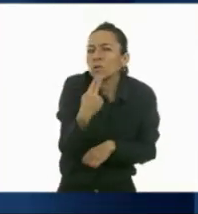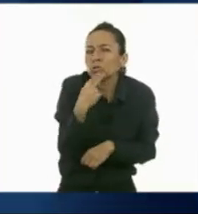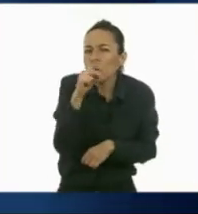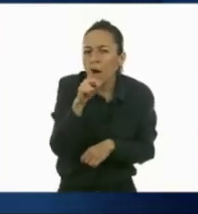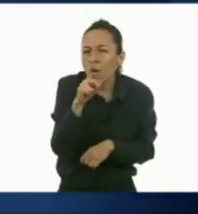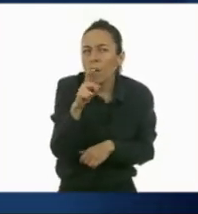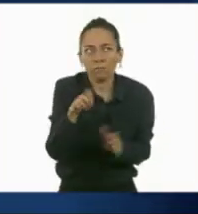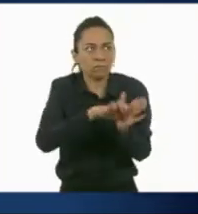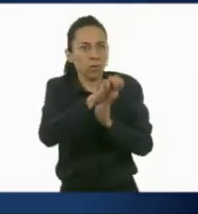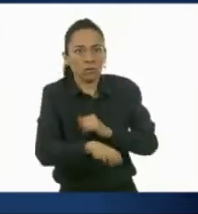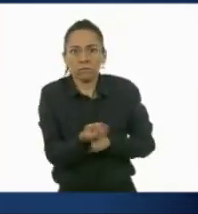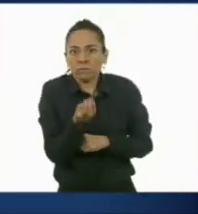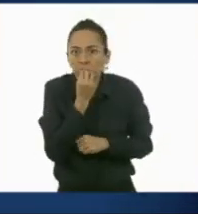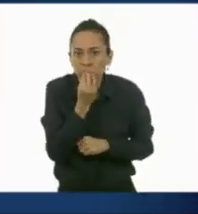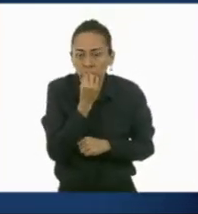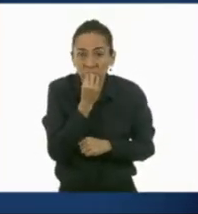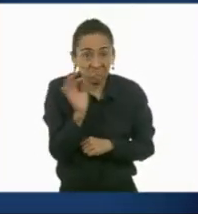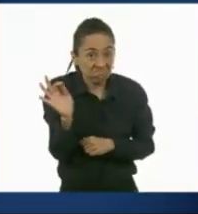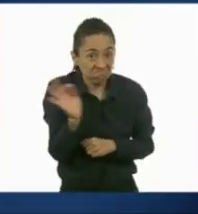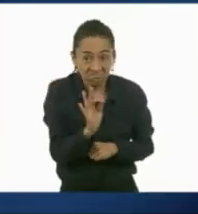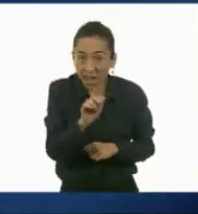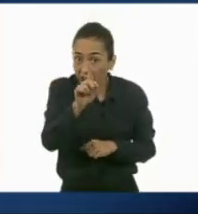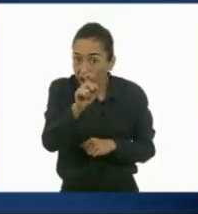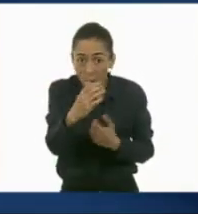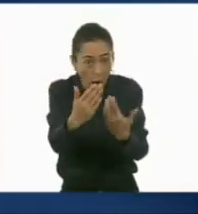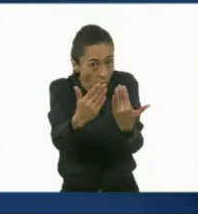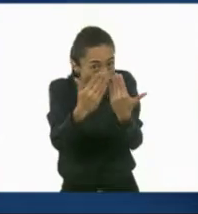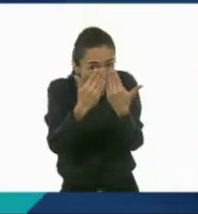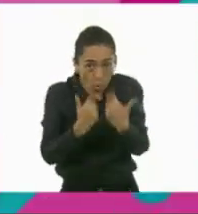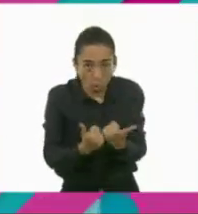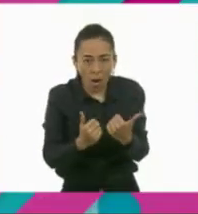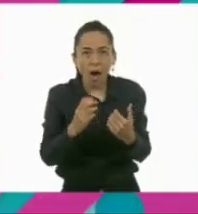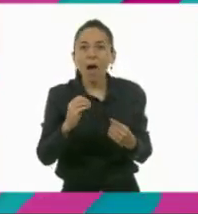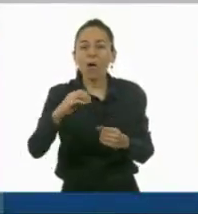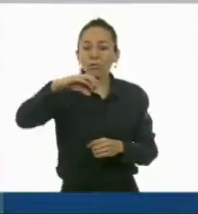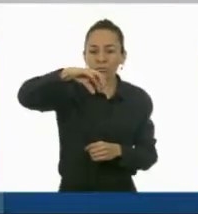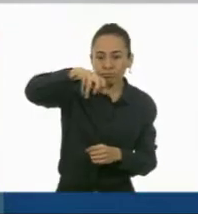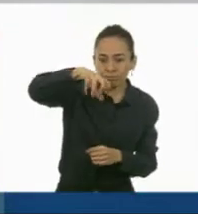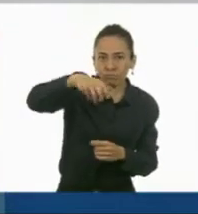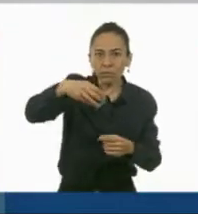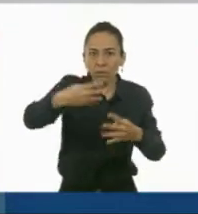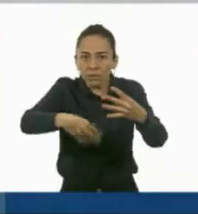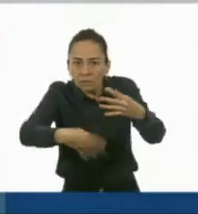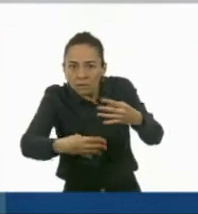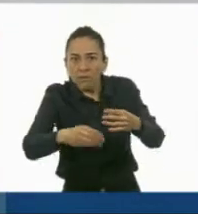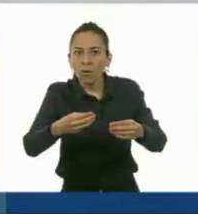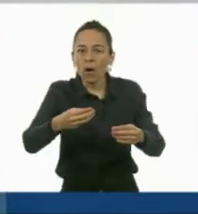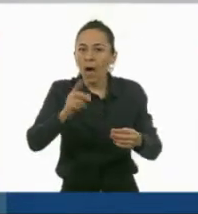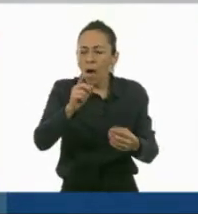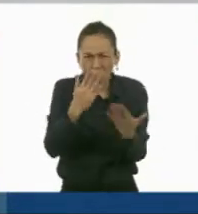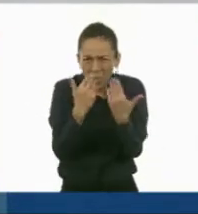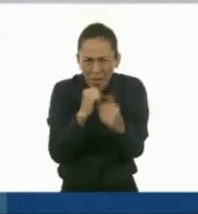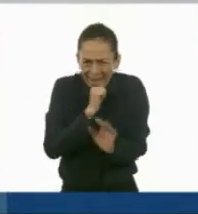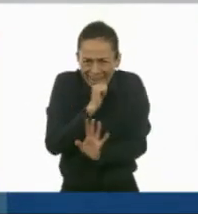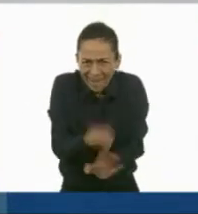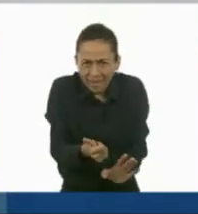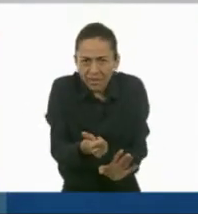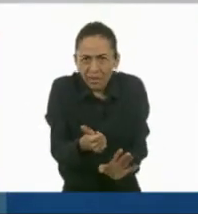Si no tuviéramos agua cerca, si no pudiéramos tener acceso a ella, seguramente no tendríamos